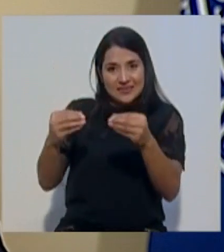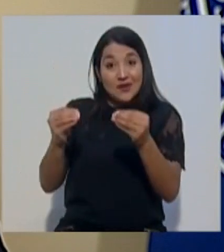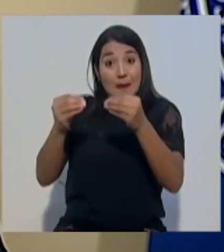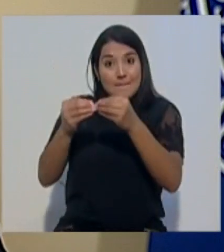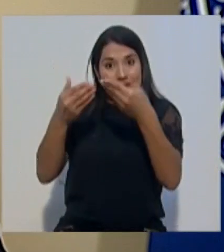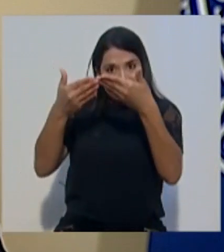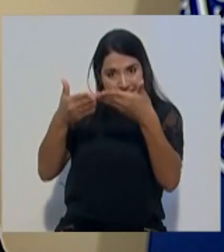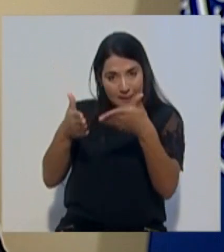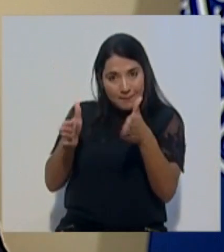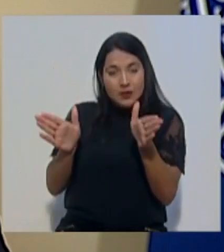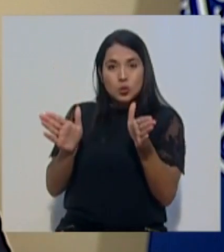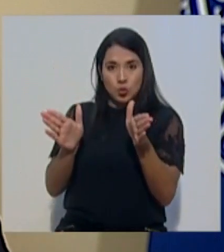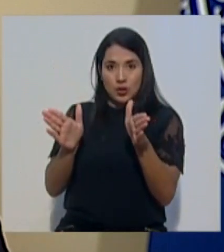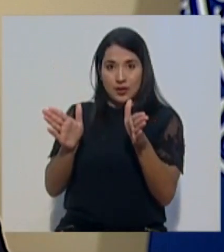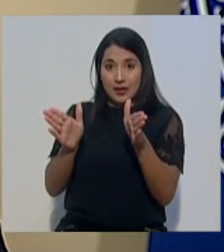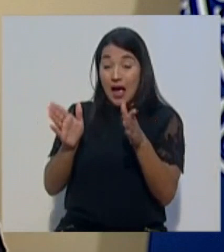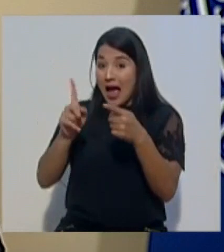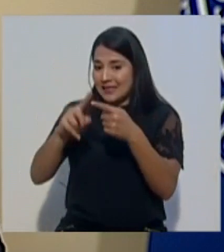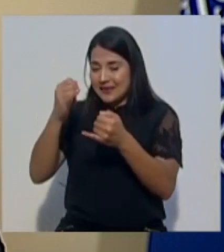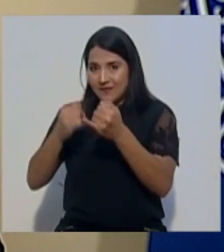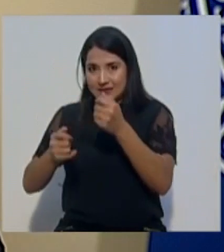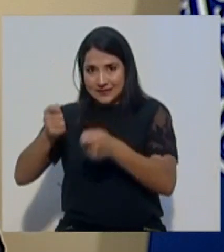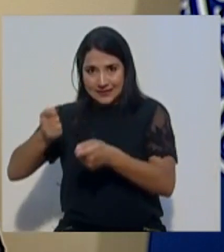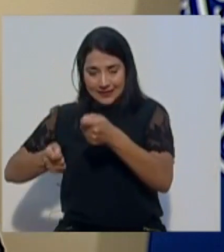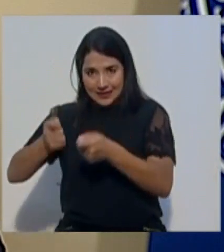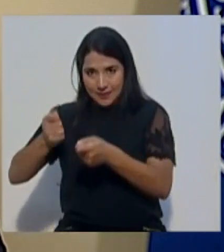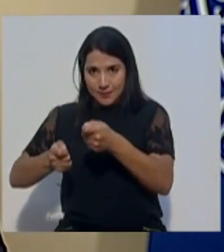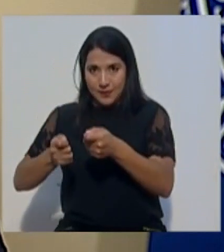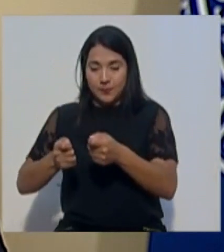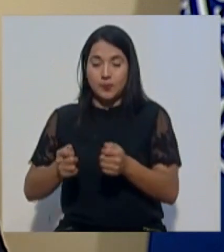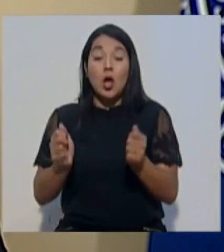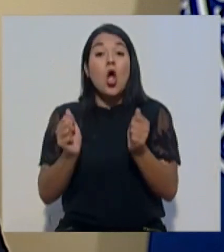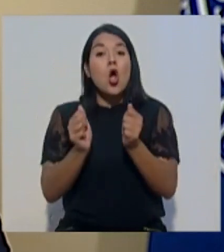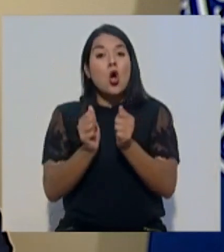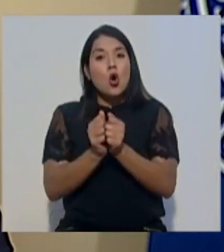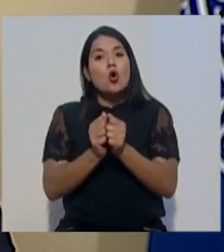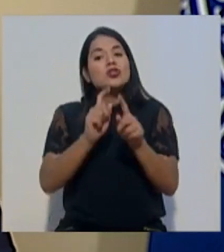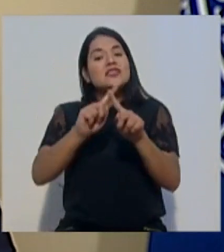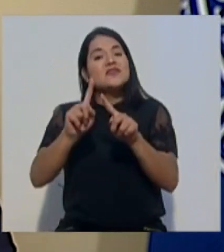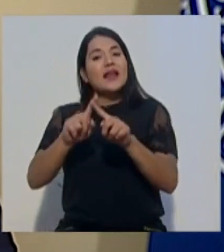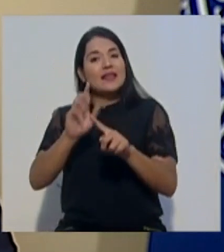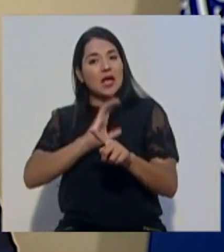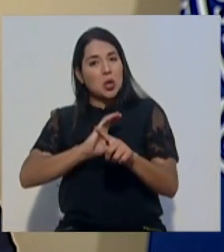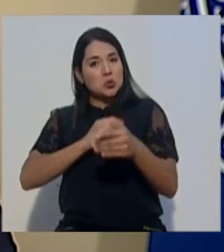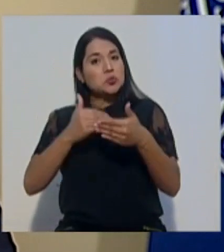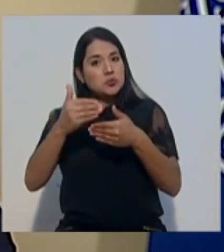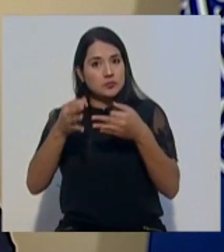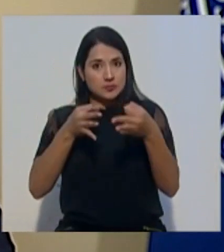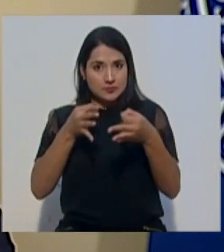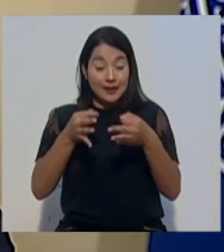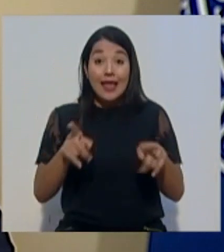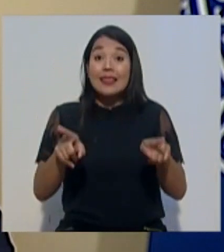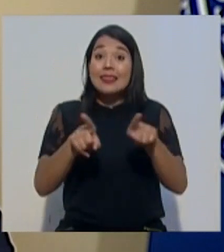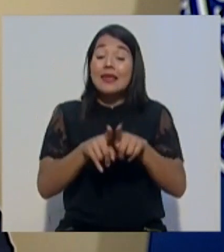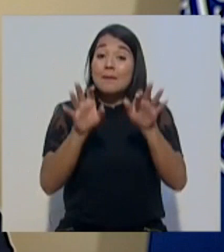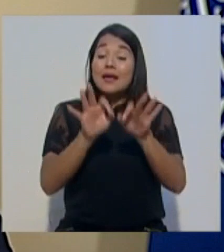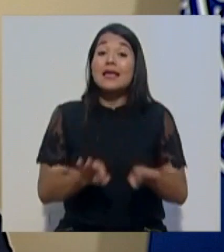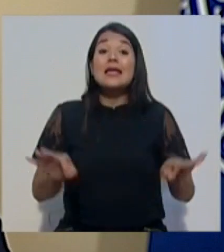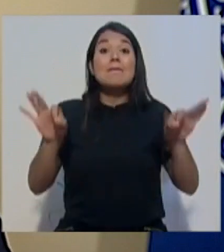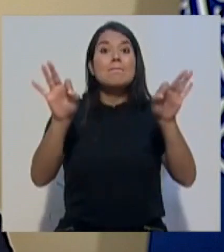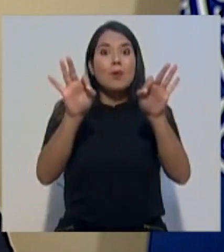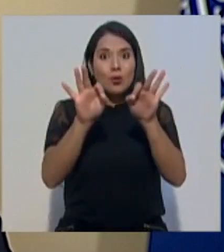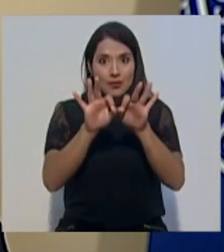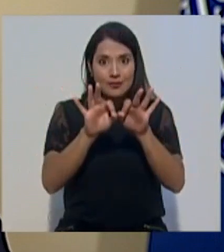durante ese mes con las condiciones determinadas. También importante, por